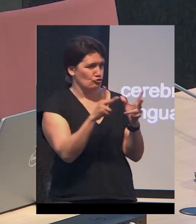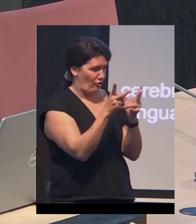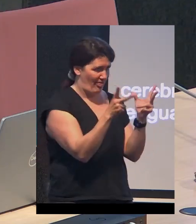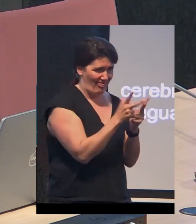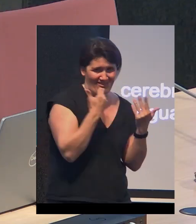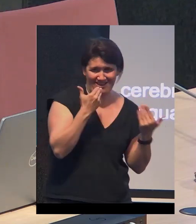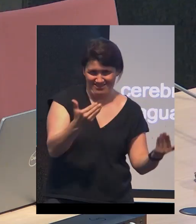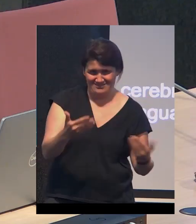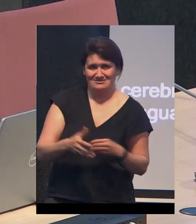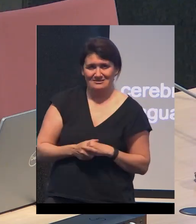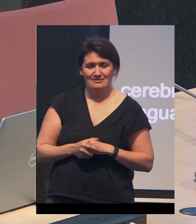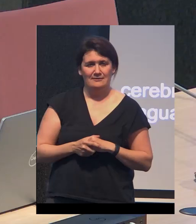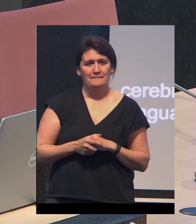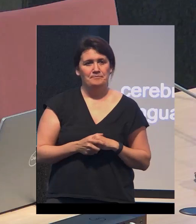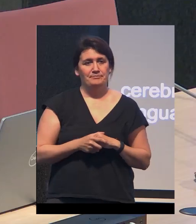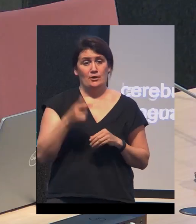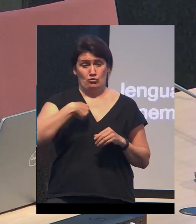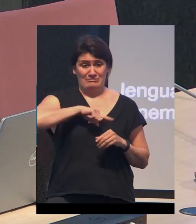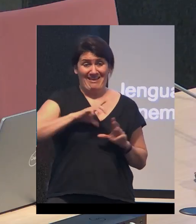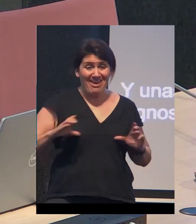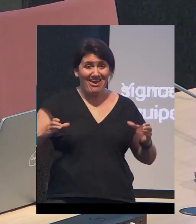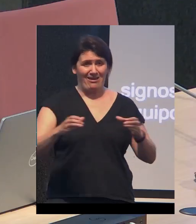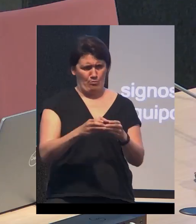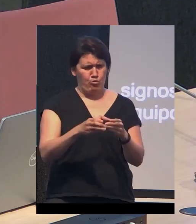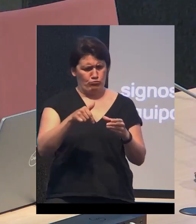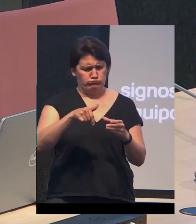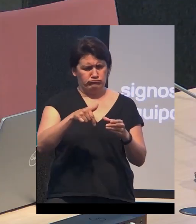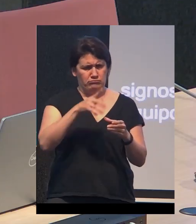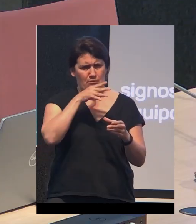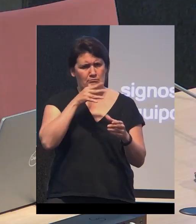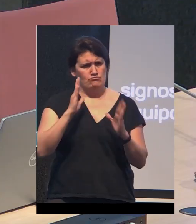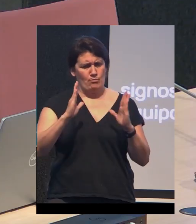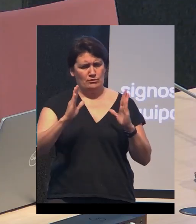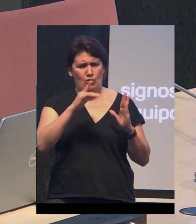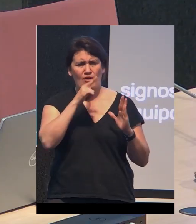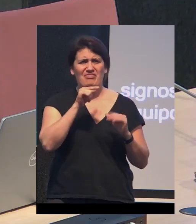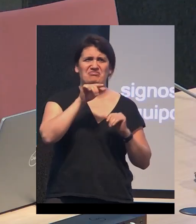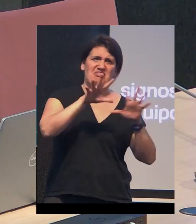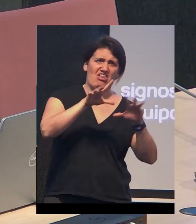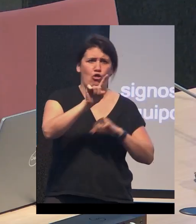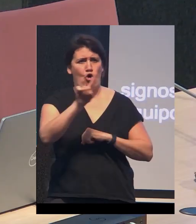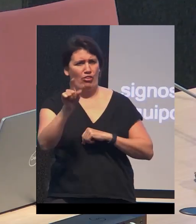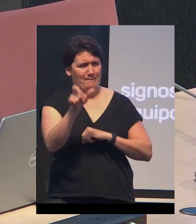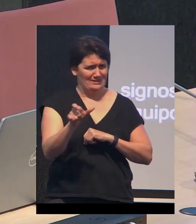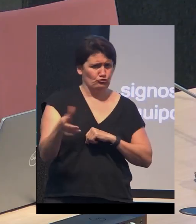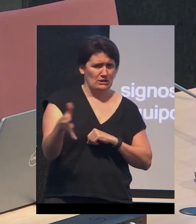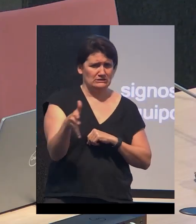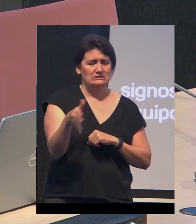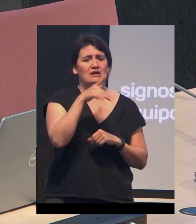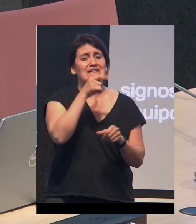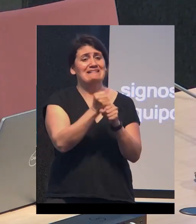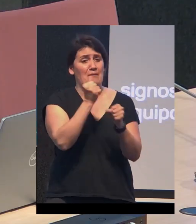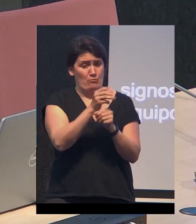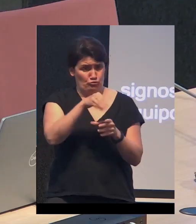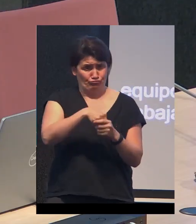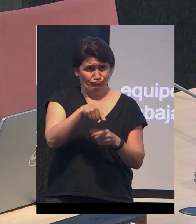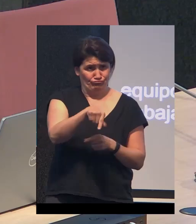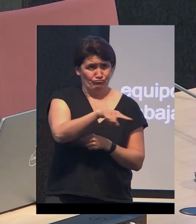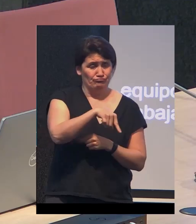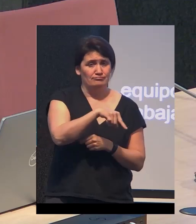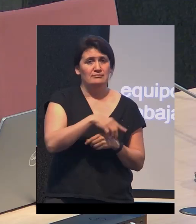Tenemos un equipo de en estos momentos unas 10, 11 personas que trabajamos sobre este tema.